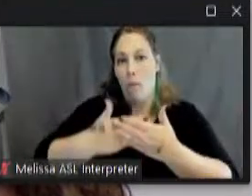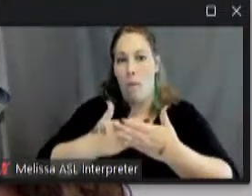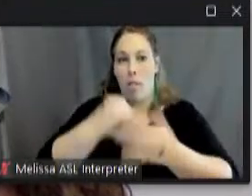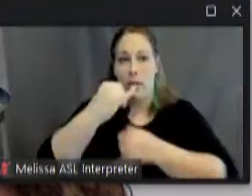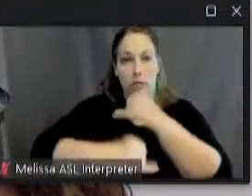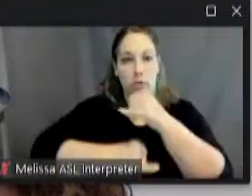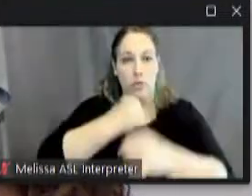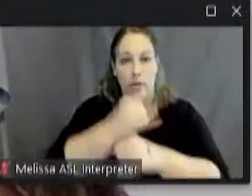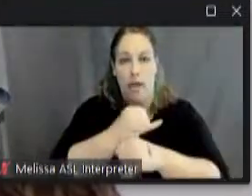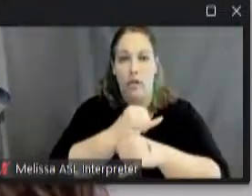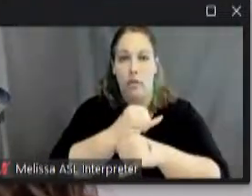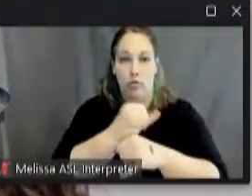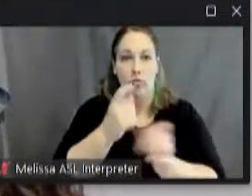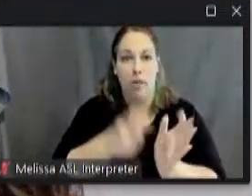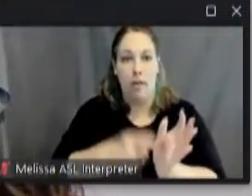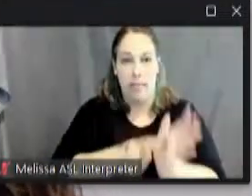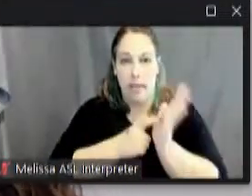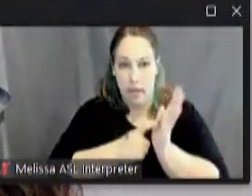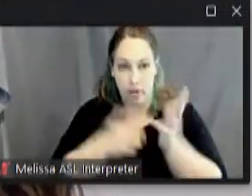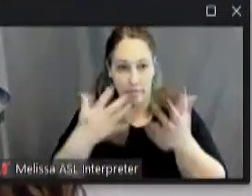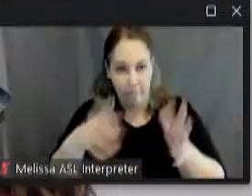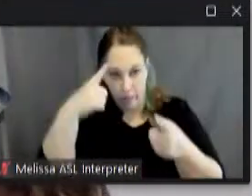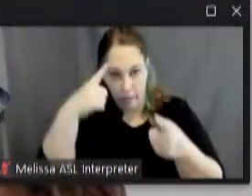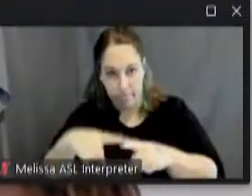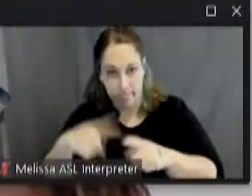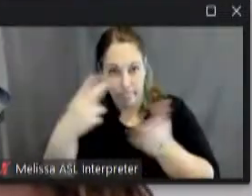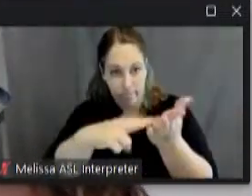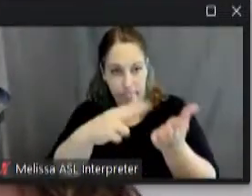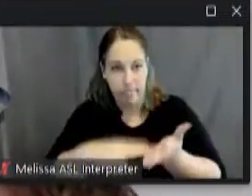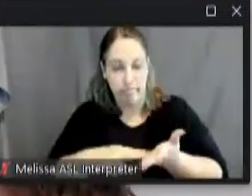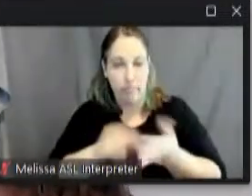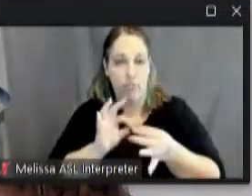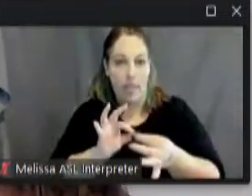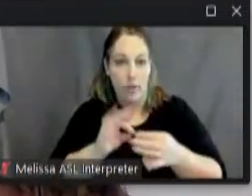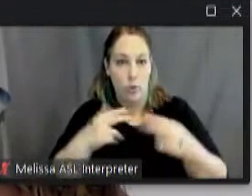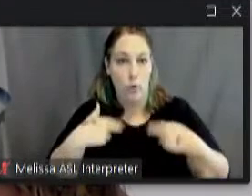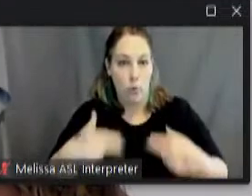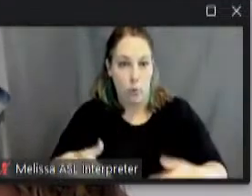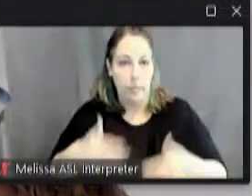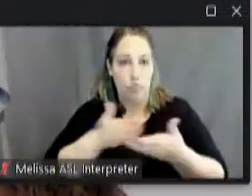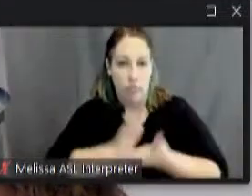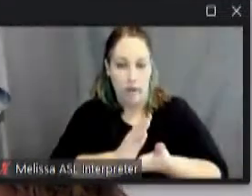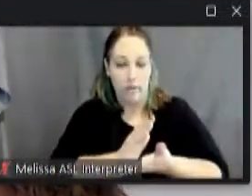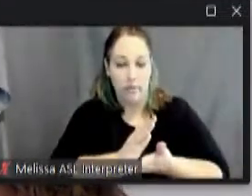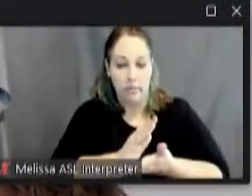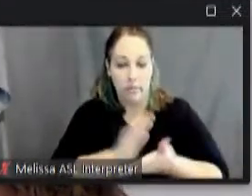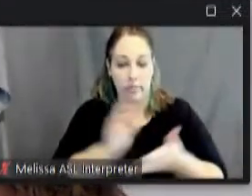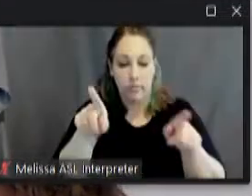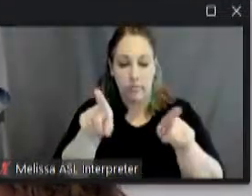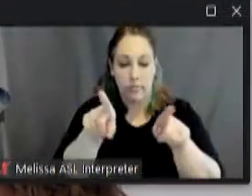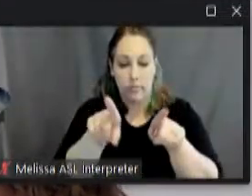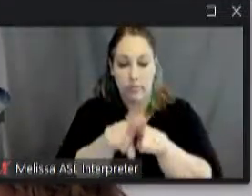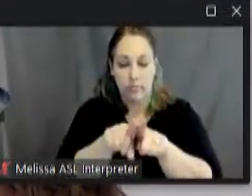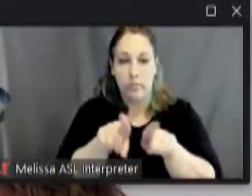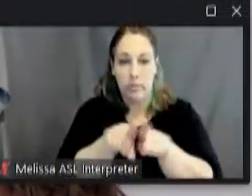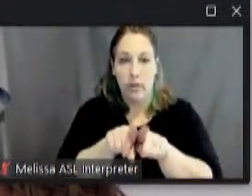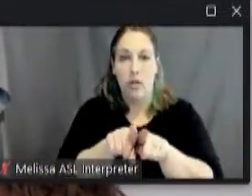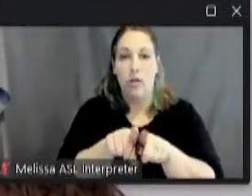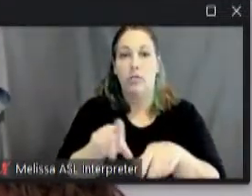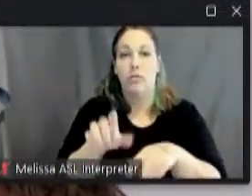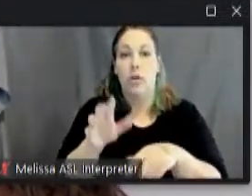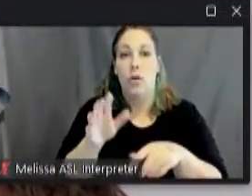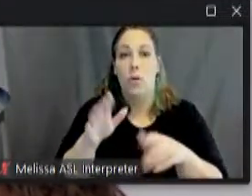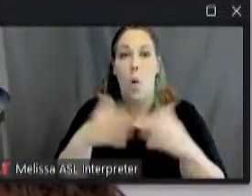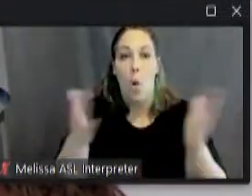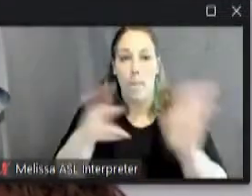una política abierta a los mecanismos internacionales de protección de derechos humanos y es así que el Estado manifiesta su voluntad en informar y